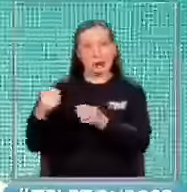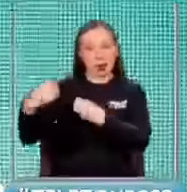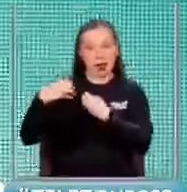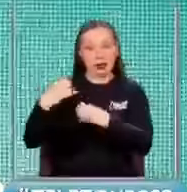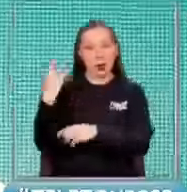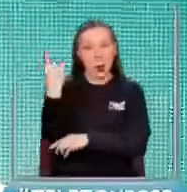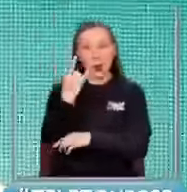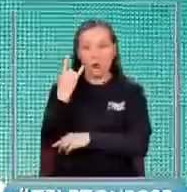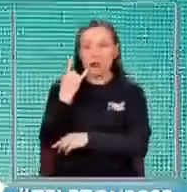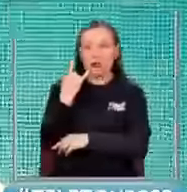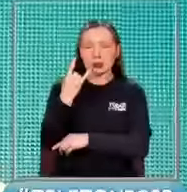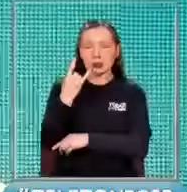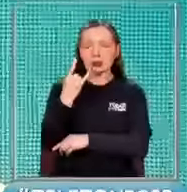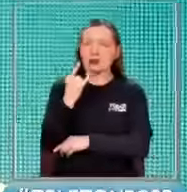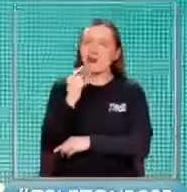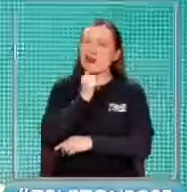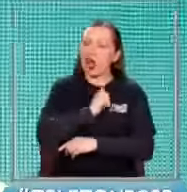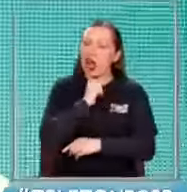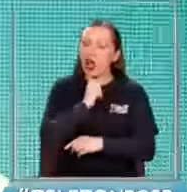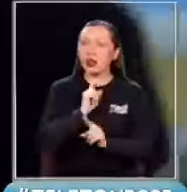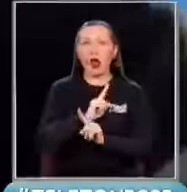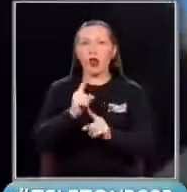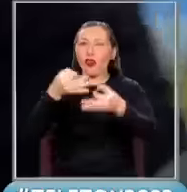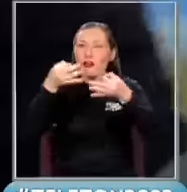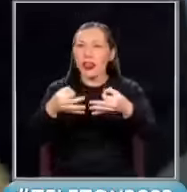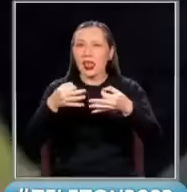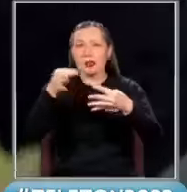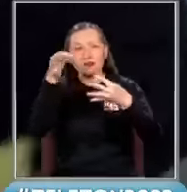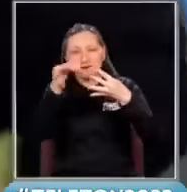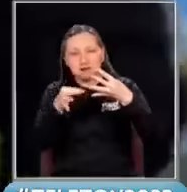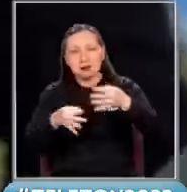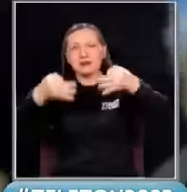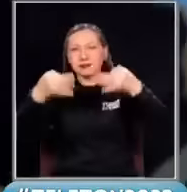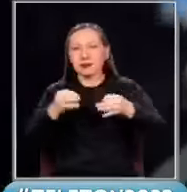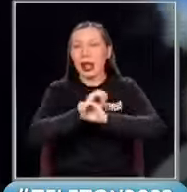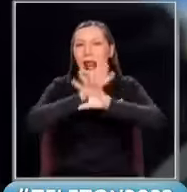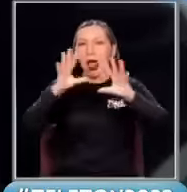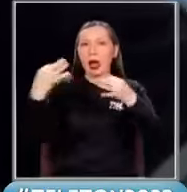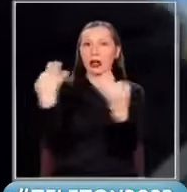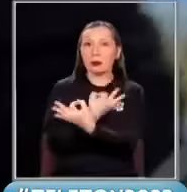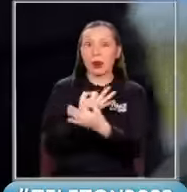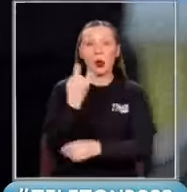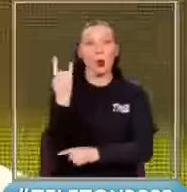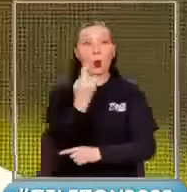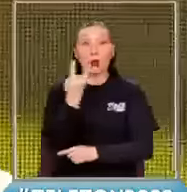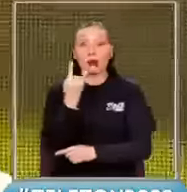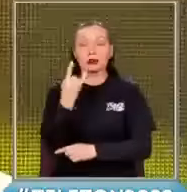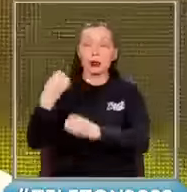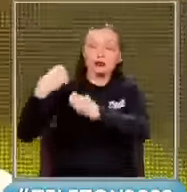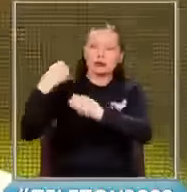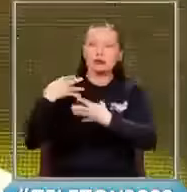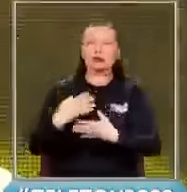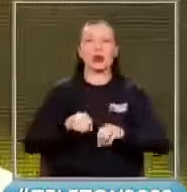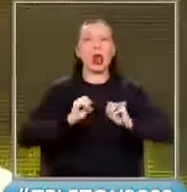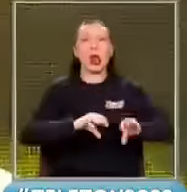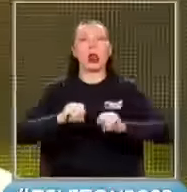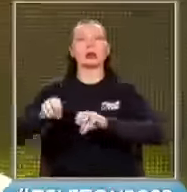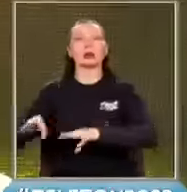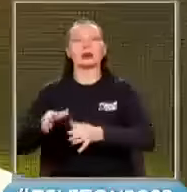en la universidad o faltaban o no fueron bien detalladas y bien explicadas. Porque en la universidad a uno le enseñan a hacer